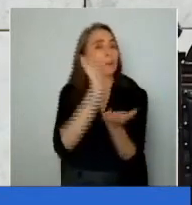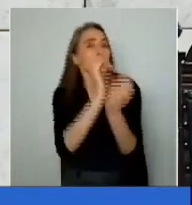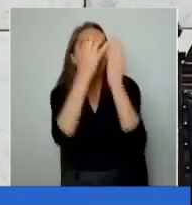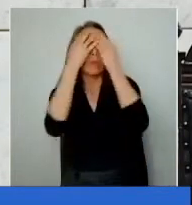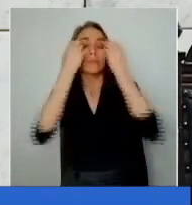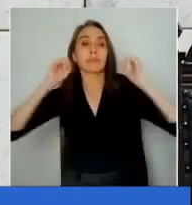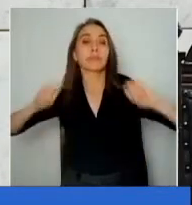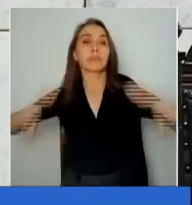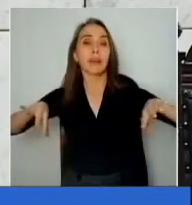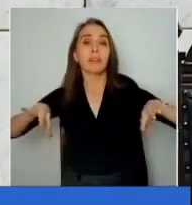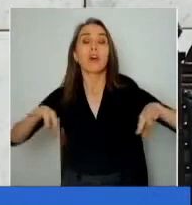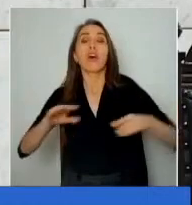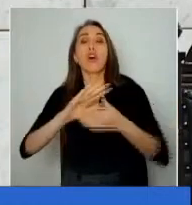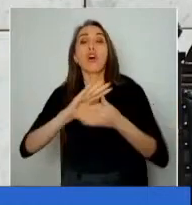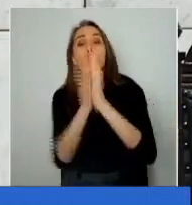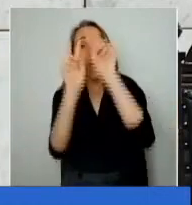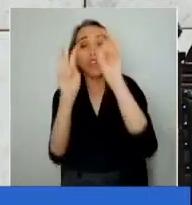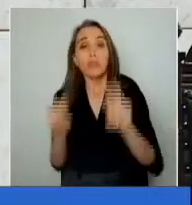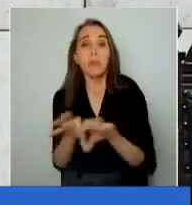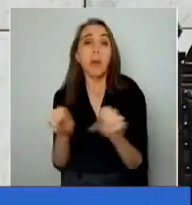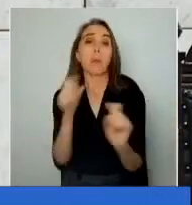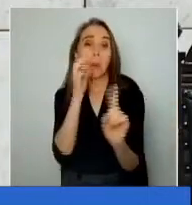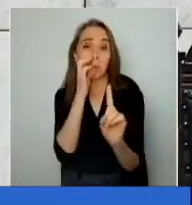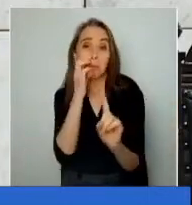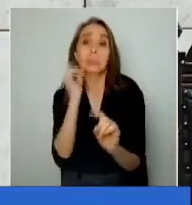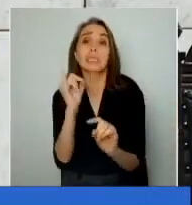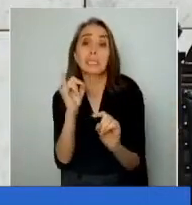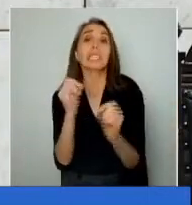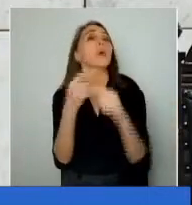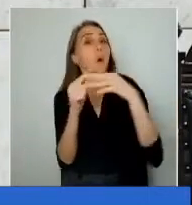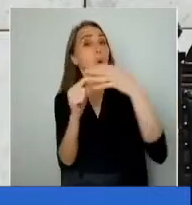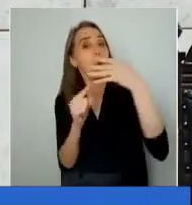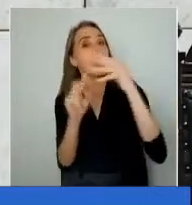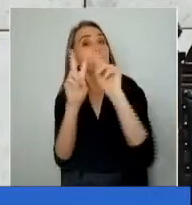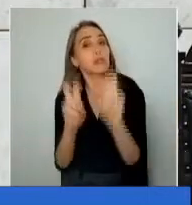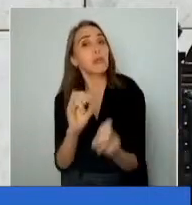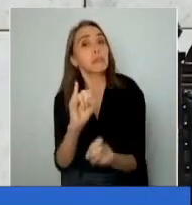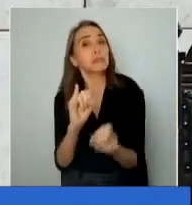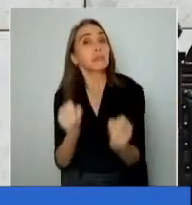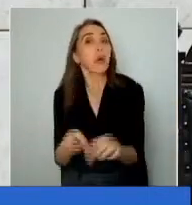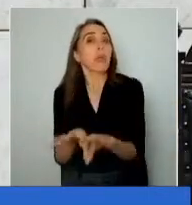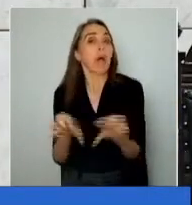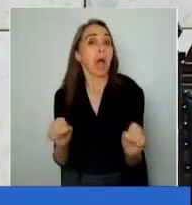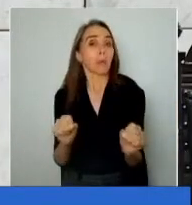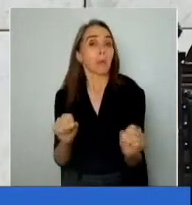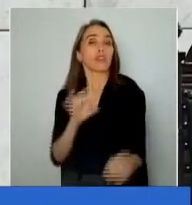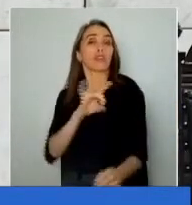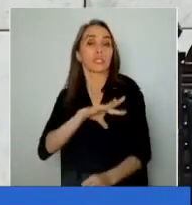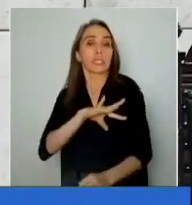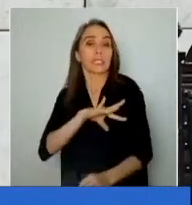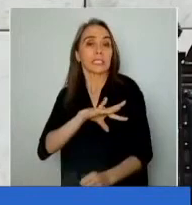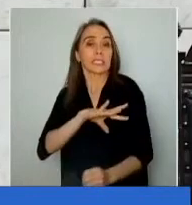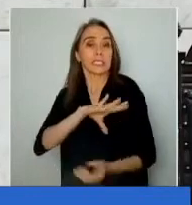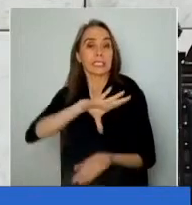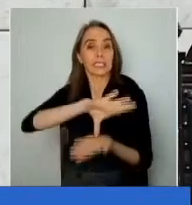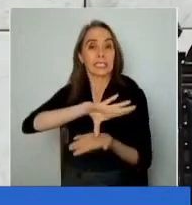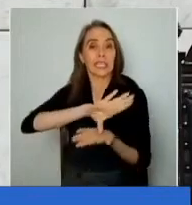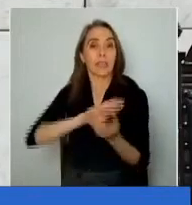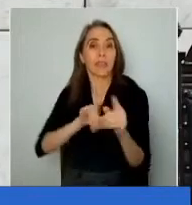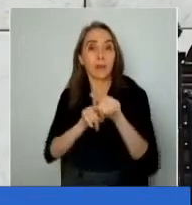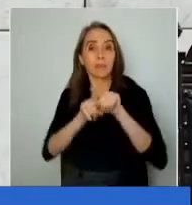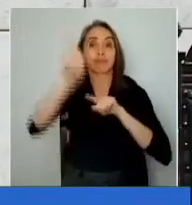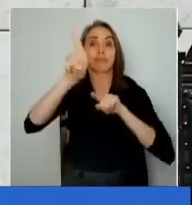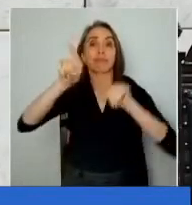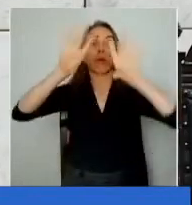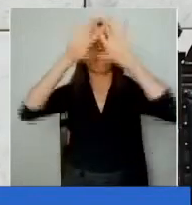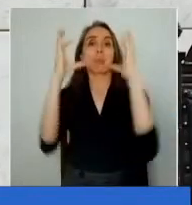acuerdo en todo pero hay mucho lo que sí podemos estar porque chile tiene que ser vanguardia Mundial de la